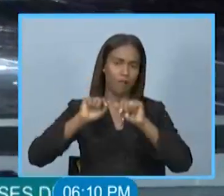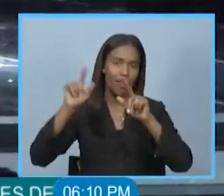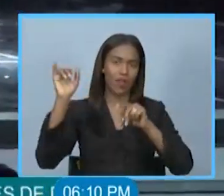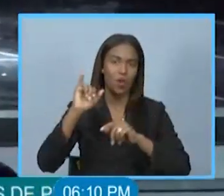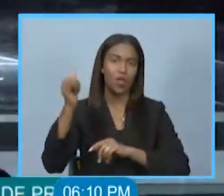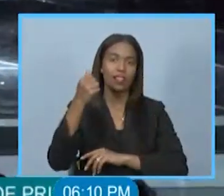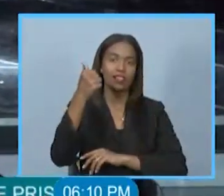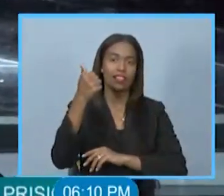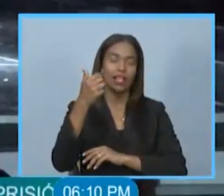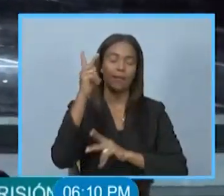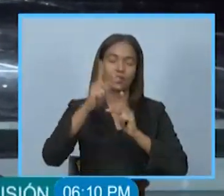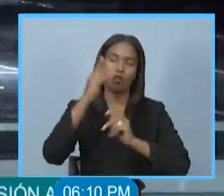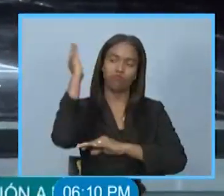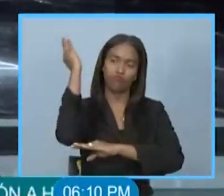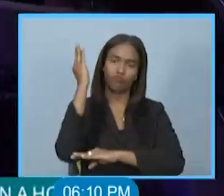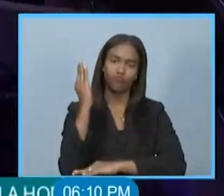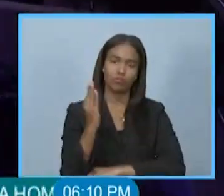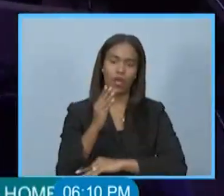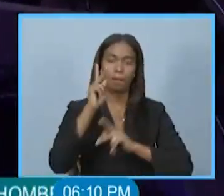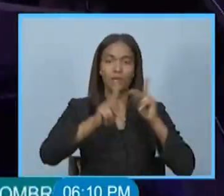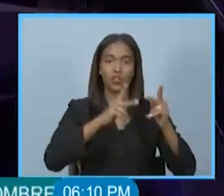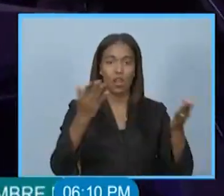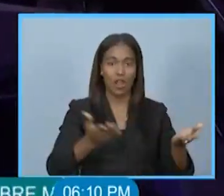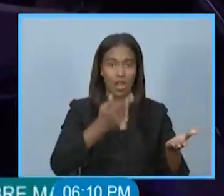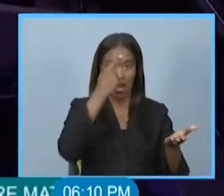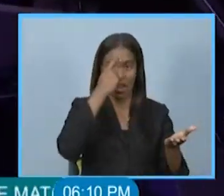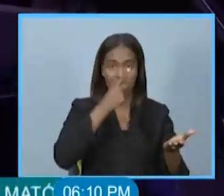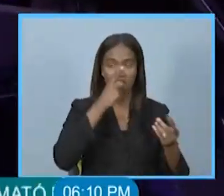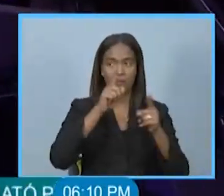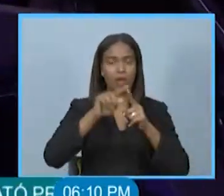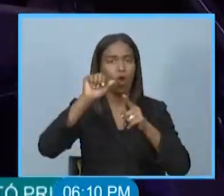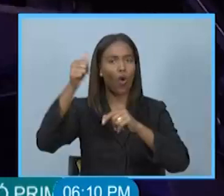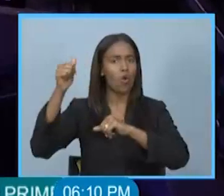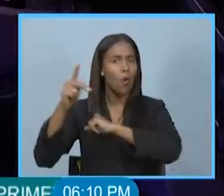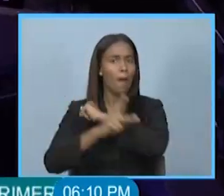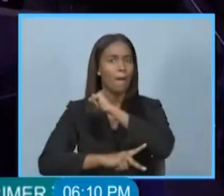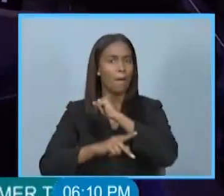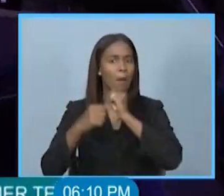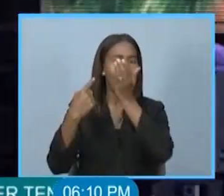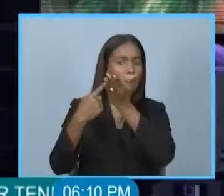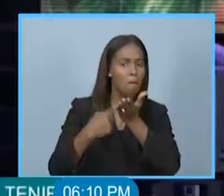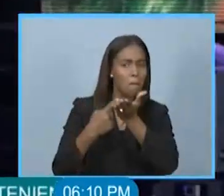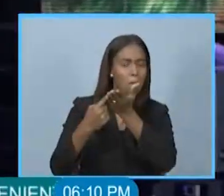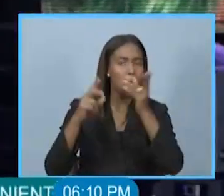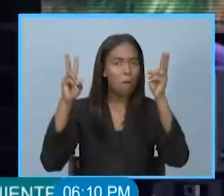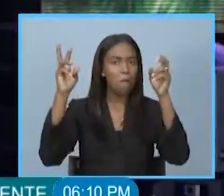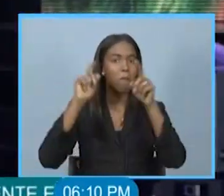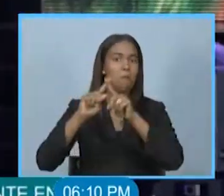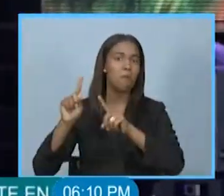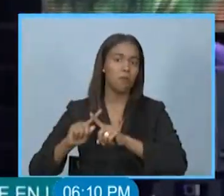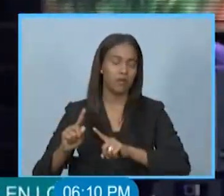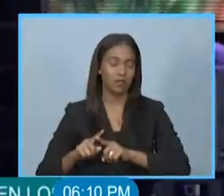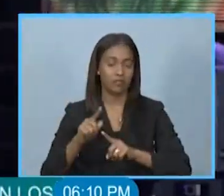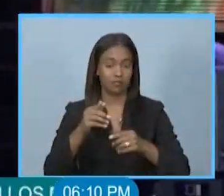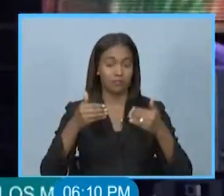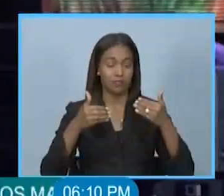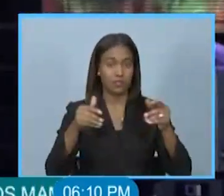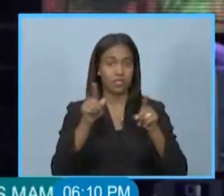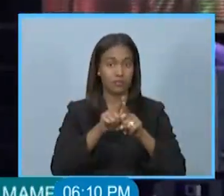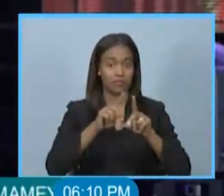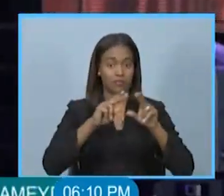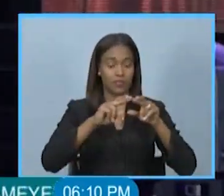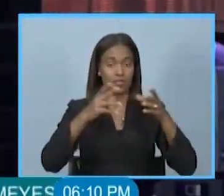conferencias con invitados nacionales e internacionales abarcando diferentes temas que los asistentes podrán disfrutar en imaginativas se realizarán también